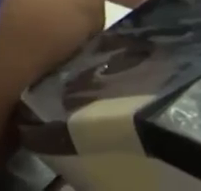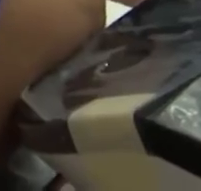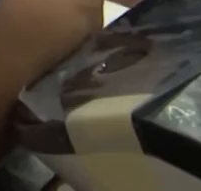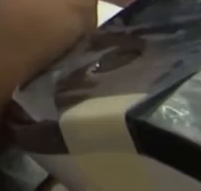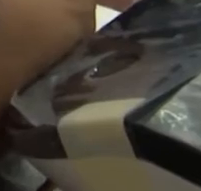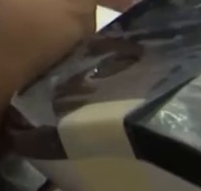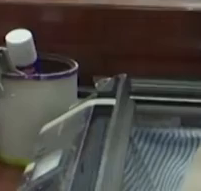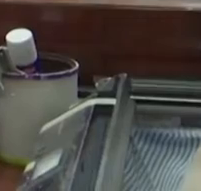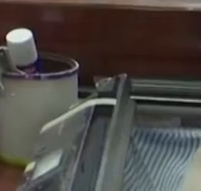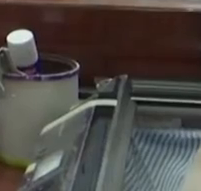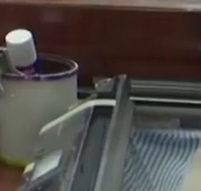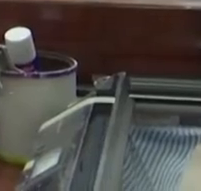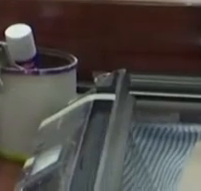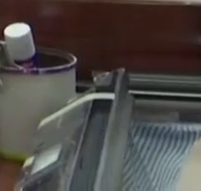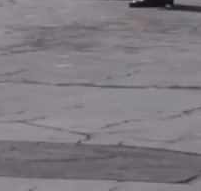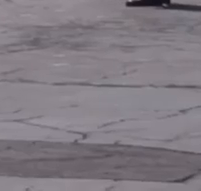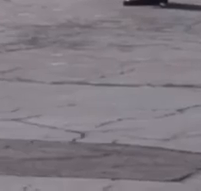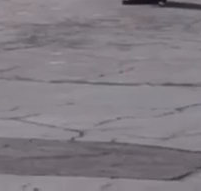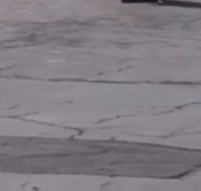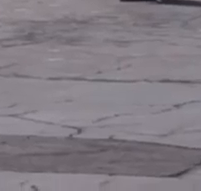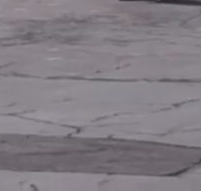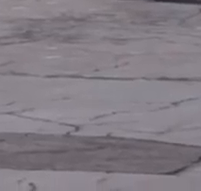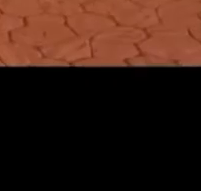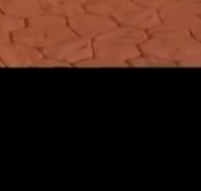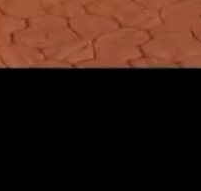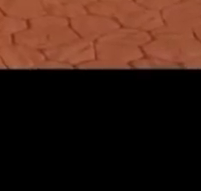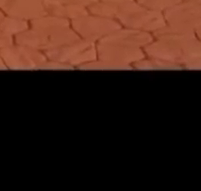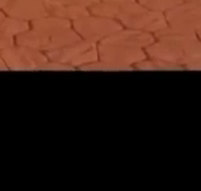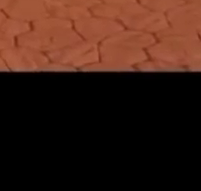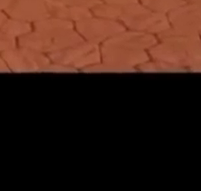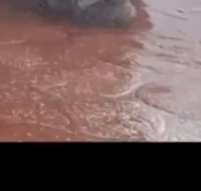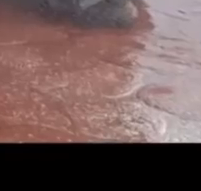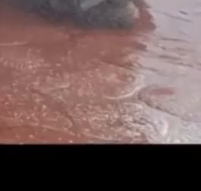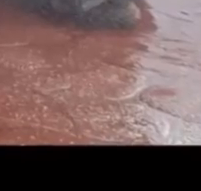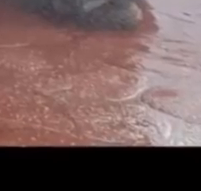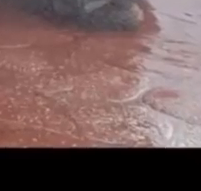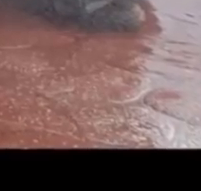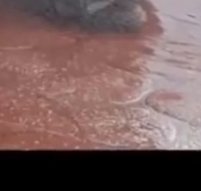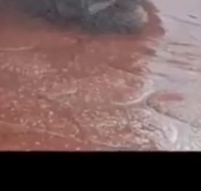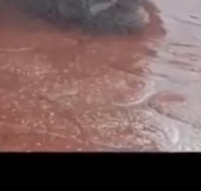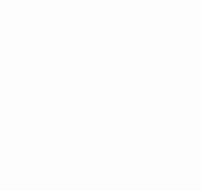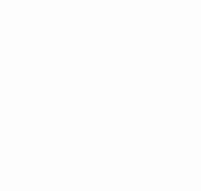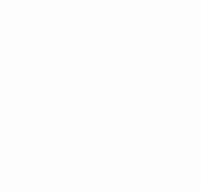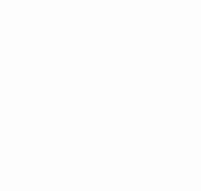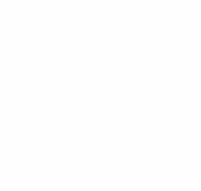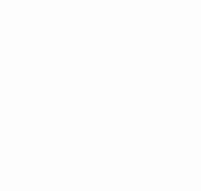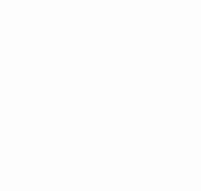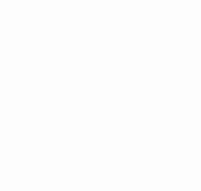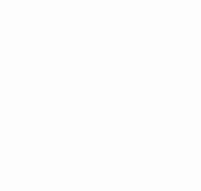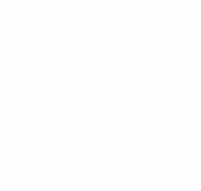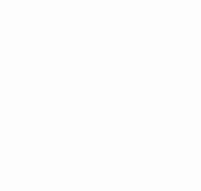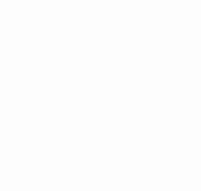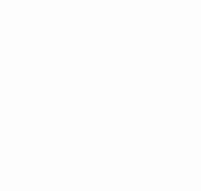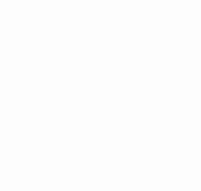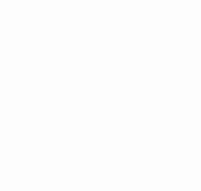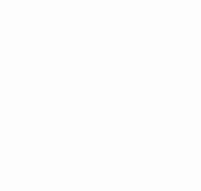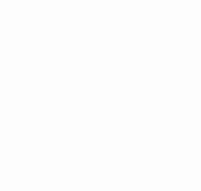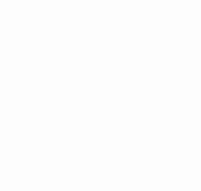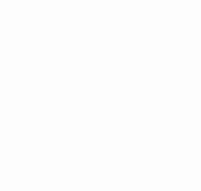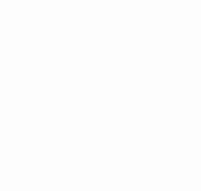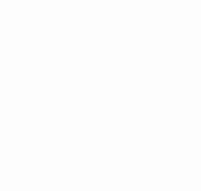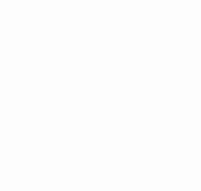de otras nacionalidades. Ministerio de Gobernación, a 40 años, garantizando la seguridad y la alegría de nuestro